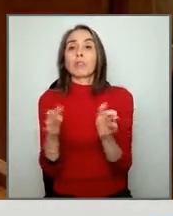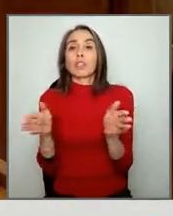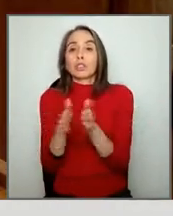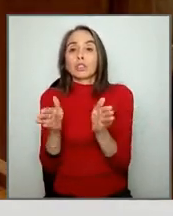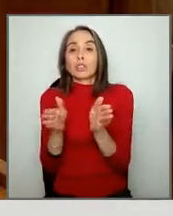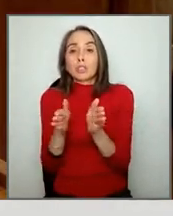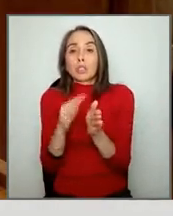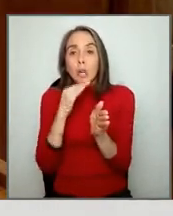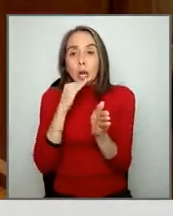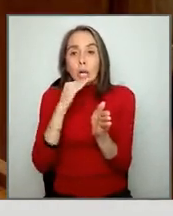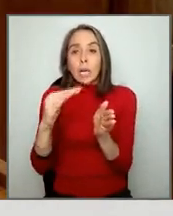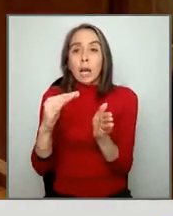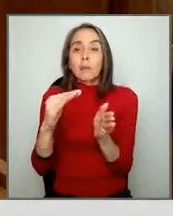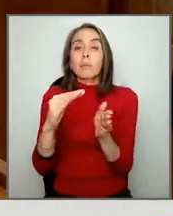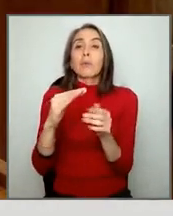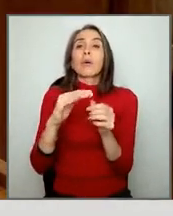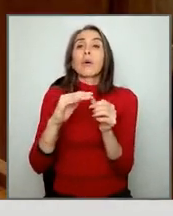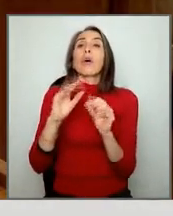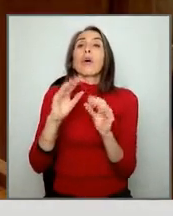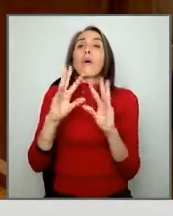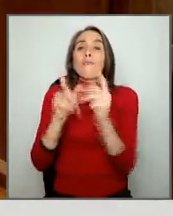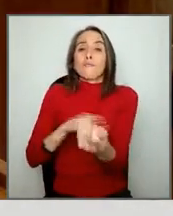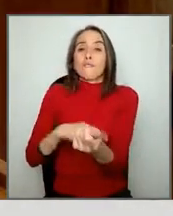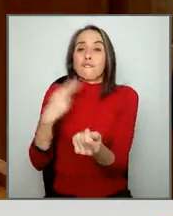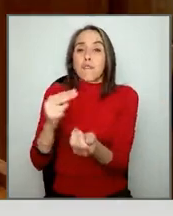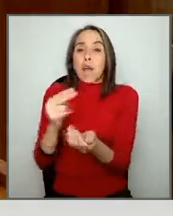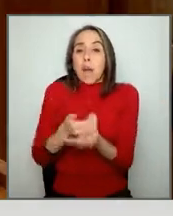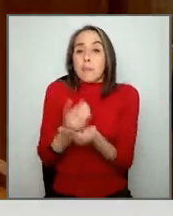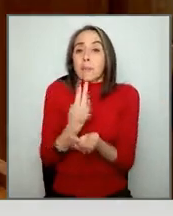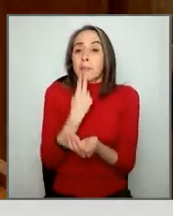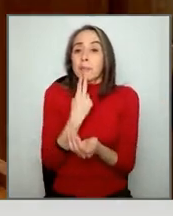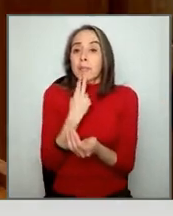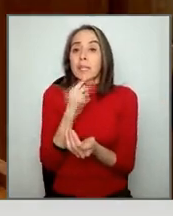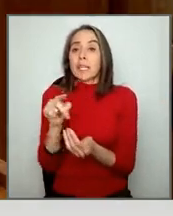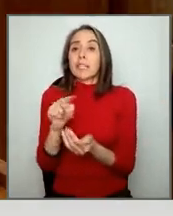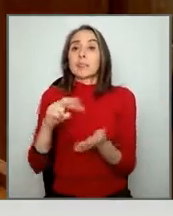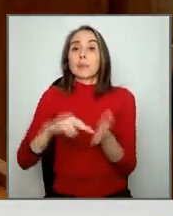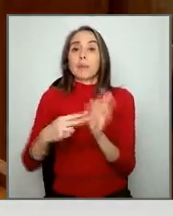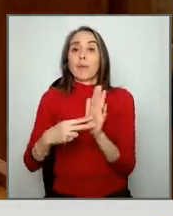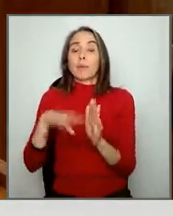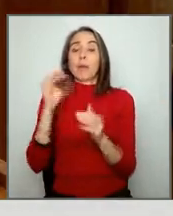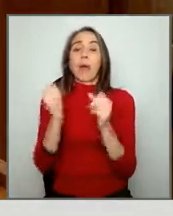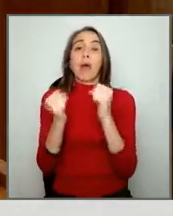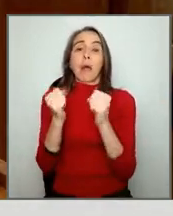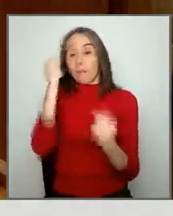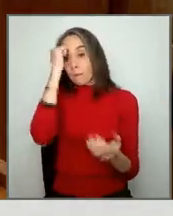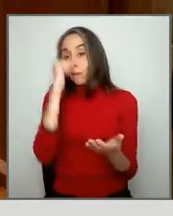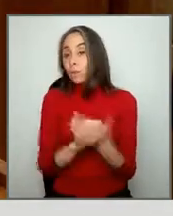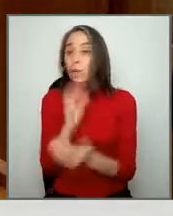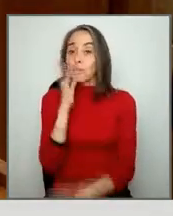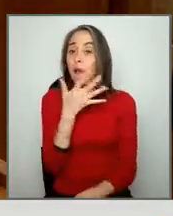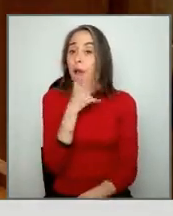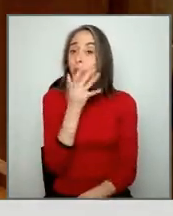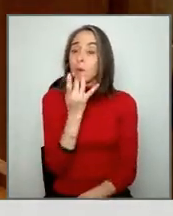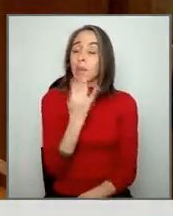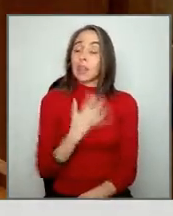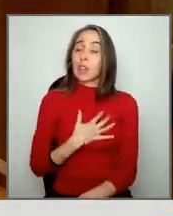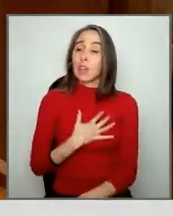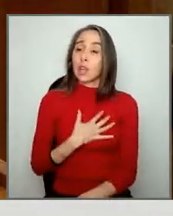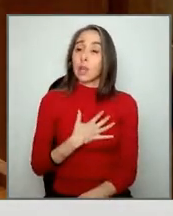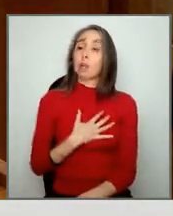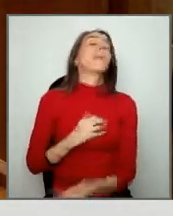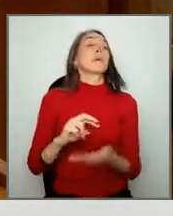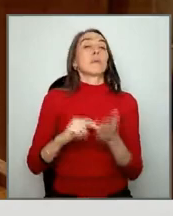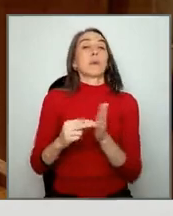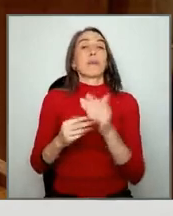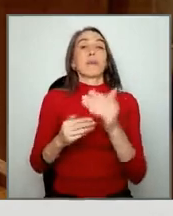sostenible de familias y ahí está la crisis hídrica más brutal y más dolorosa y las latencias que se usan en